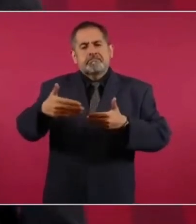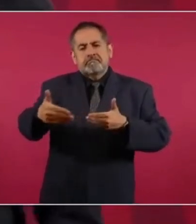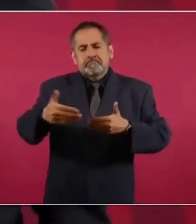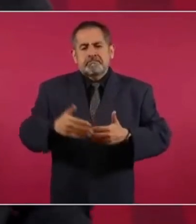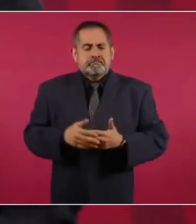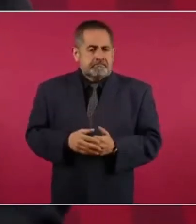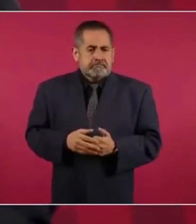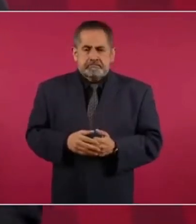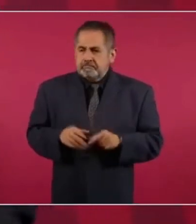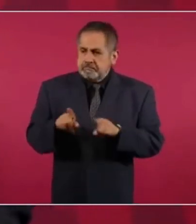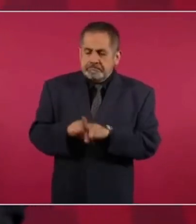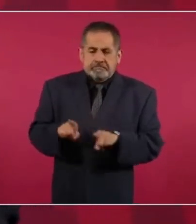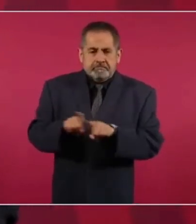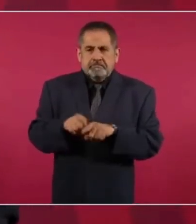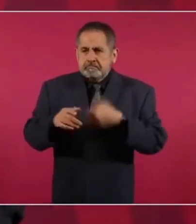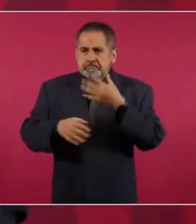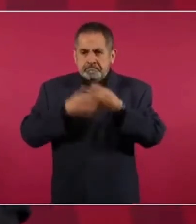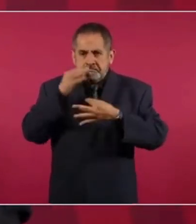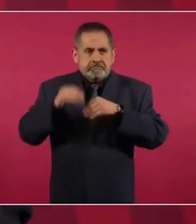con lo mismo,